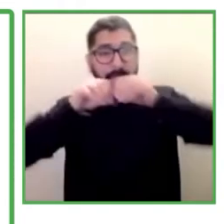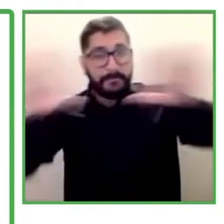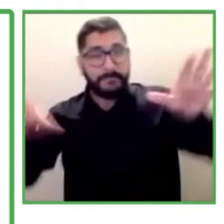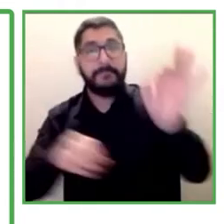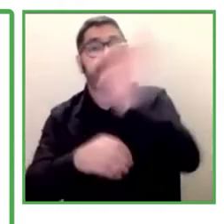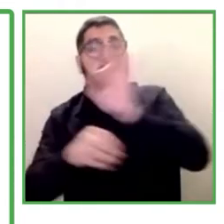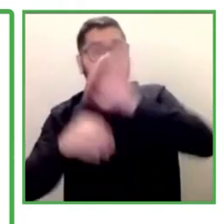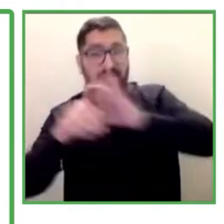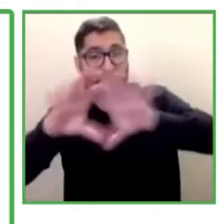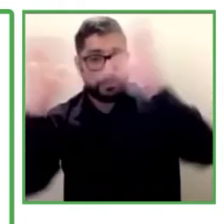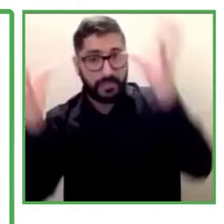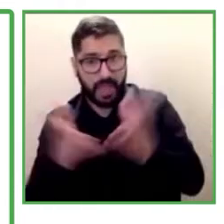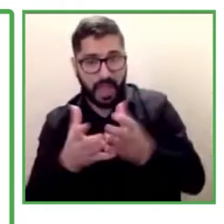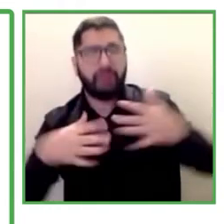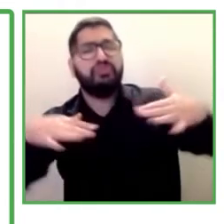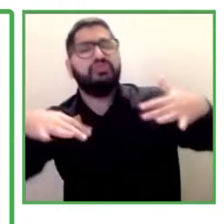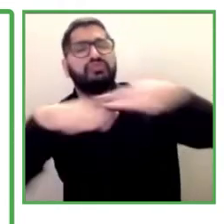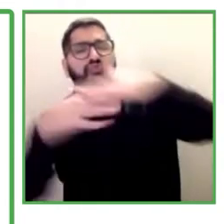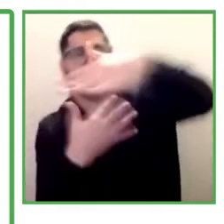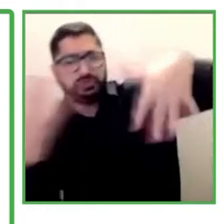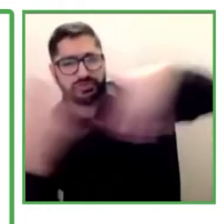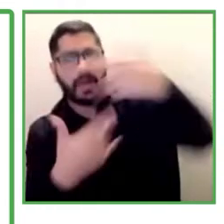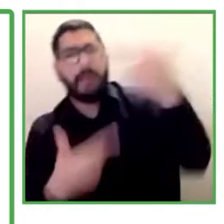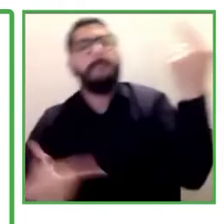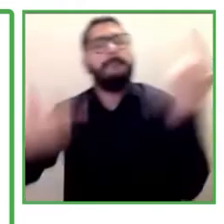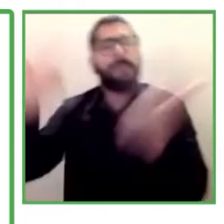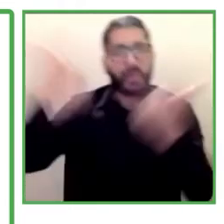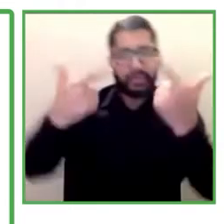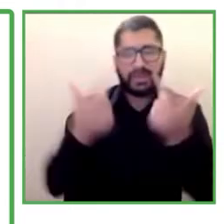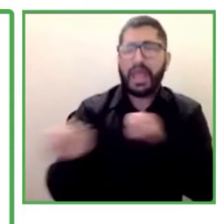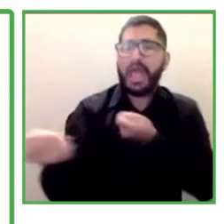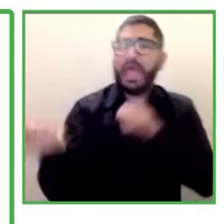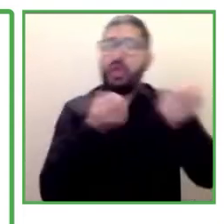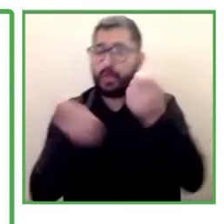sociopolítico y económico en Chile, yo creo que también ha sido un